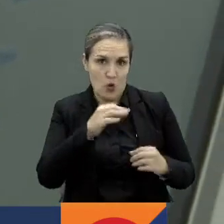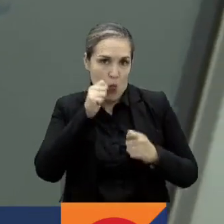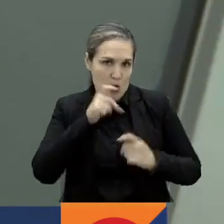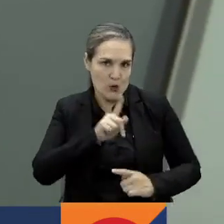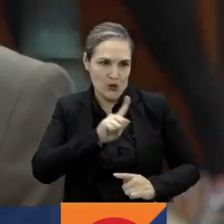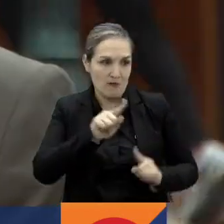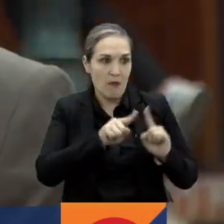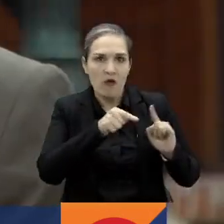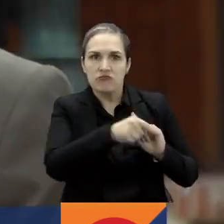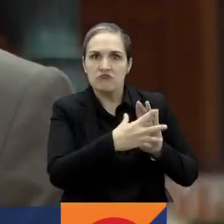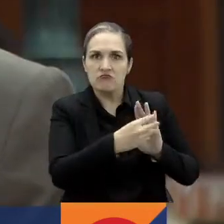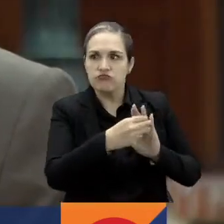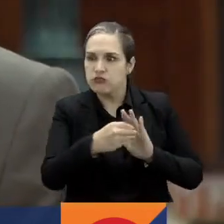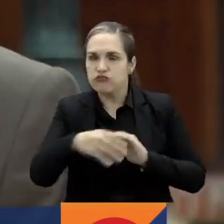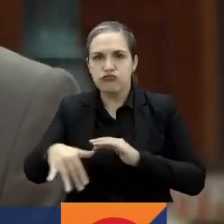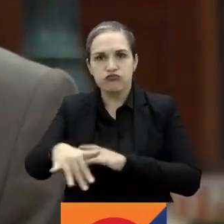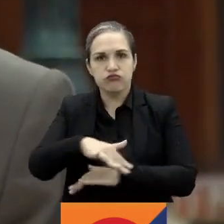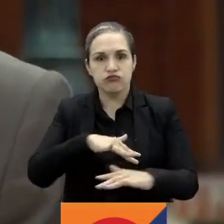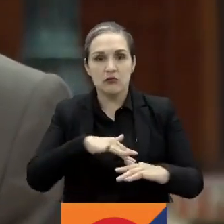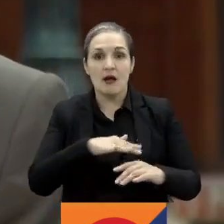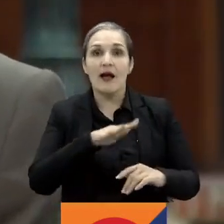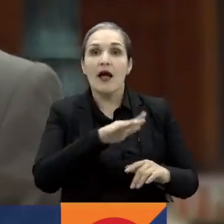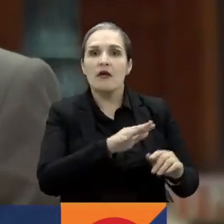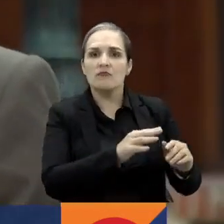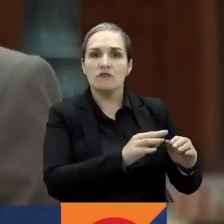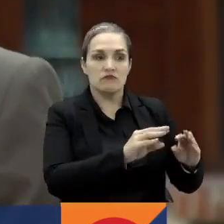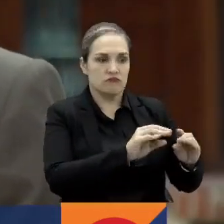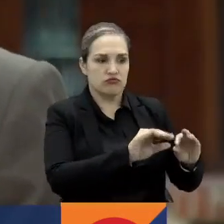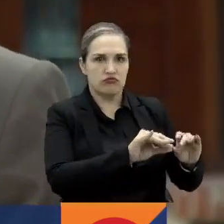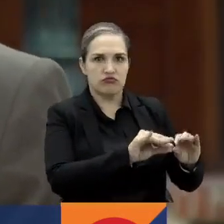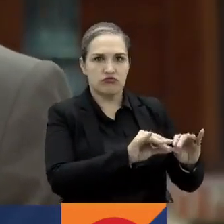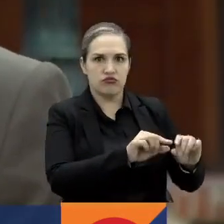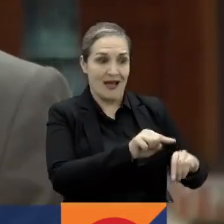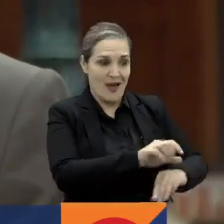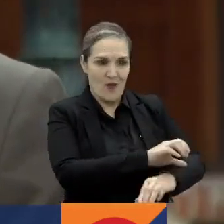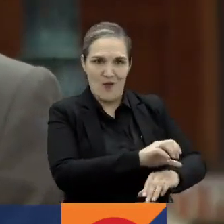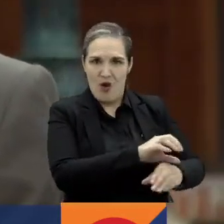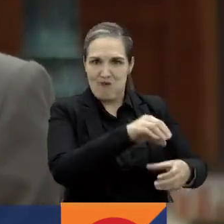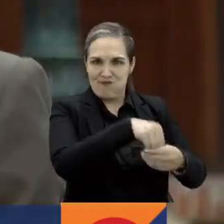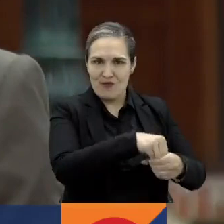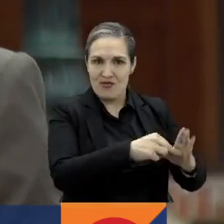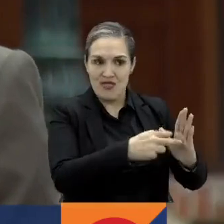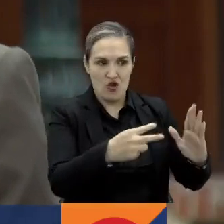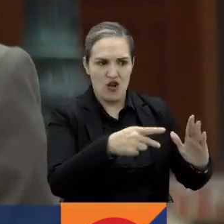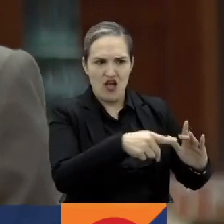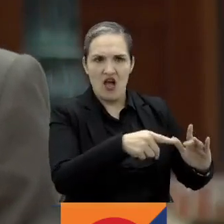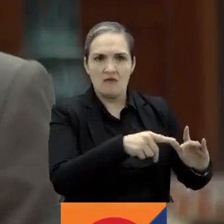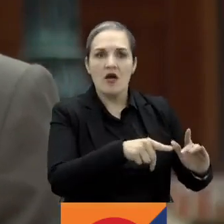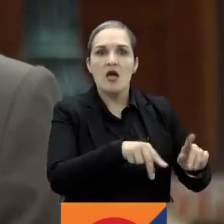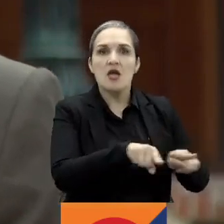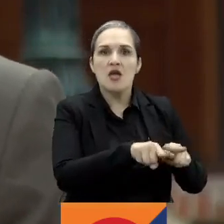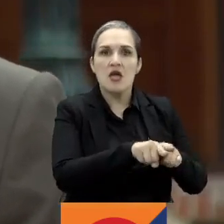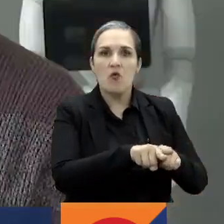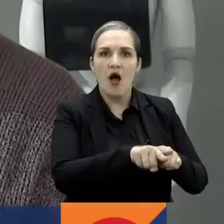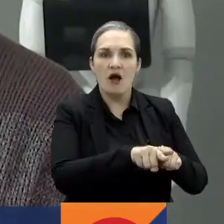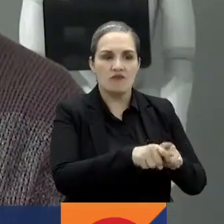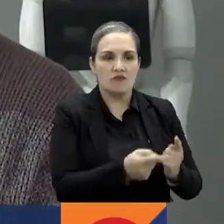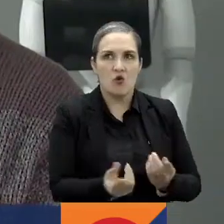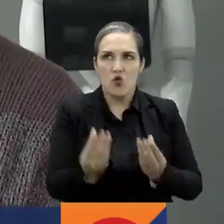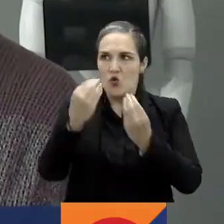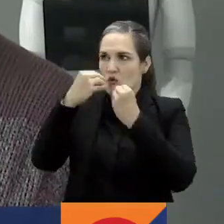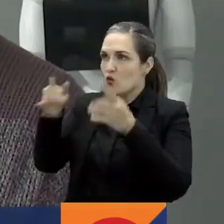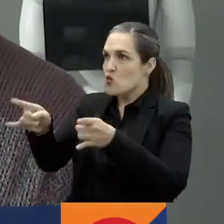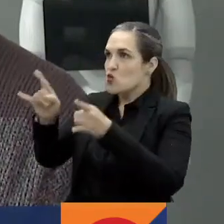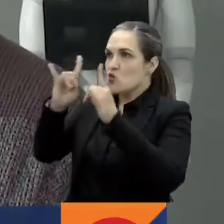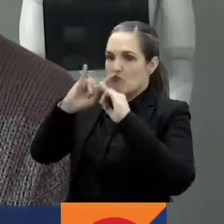La máquina, a través de sus diferentes algoritmos, puede aprender de su contexto para tomar decisiones de la forma más rápida posible. Si